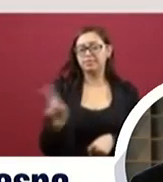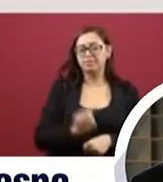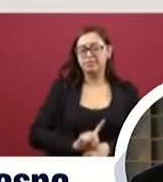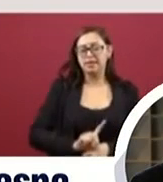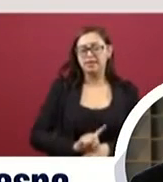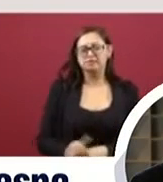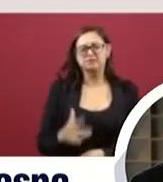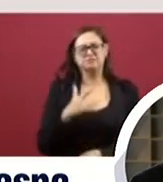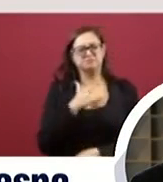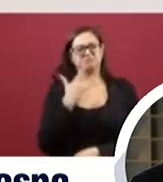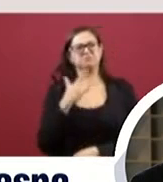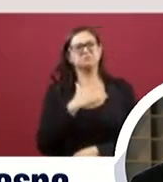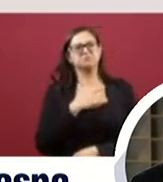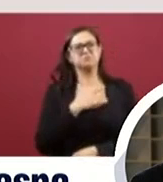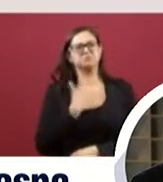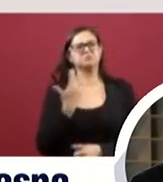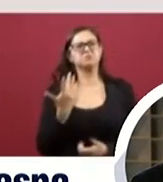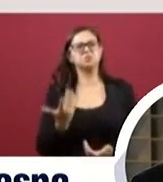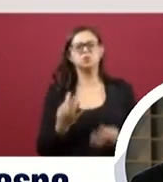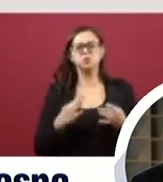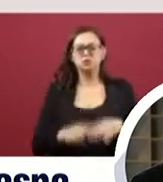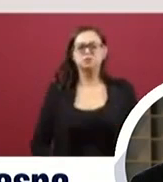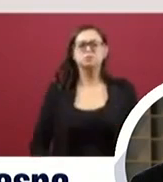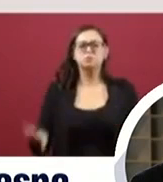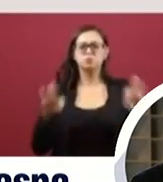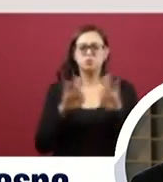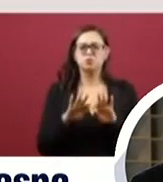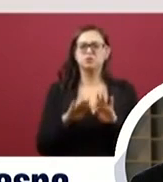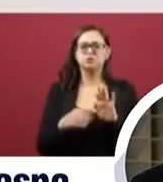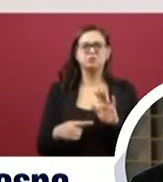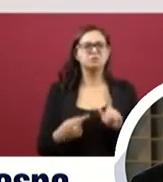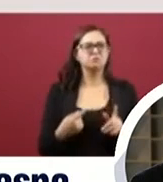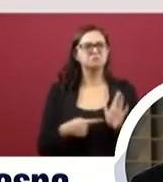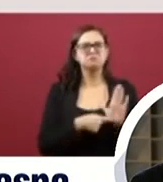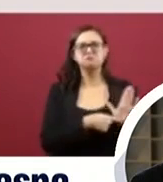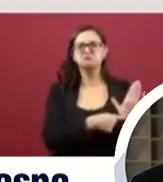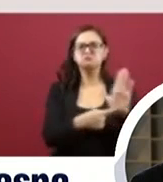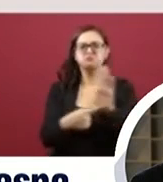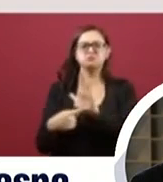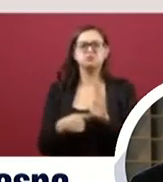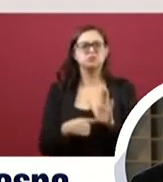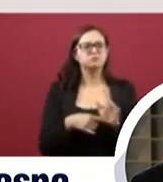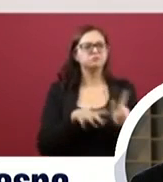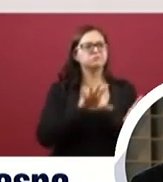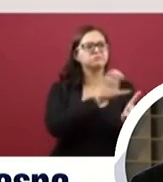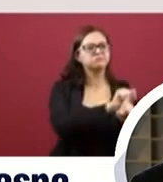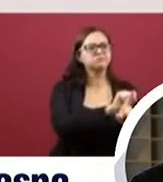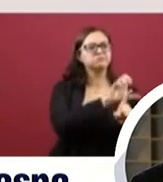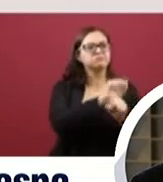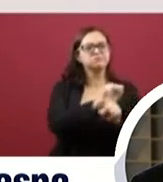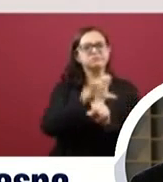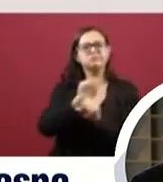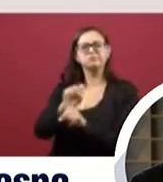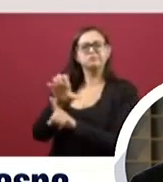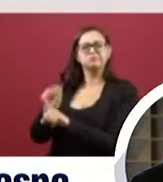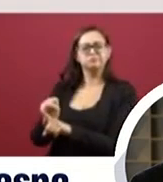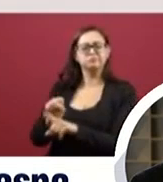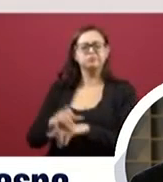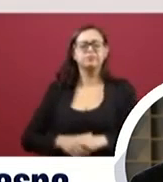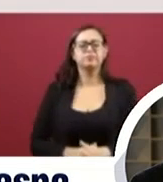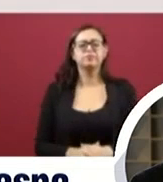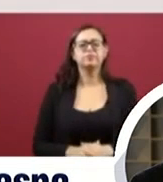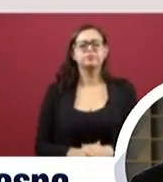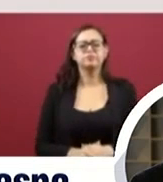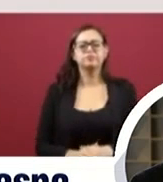promedio, tiene que haber el doble de inversiones. Y si tú haces cosas que espantan a las inversiones, que no les dan confianza, pues